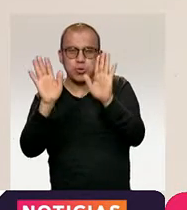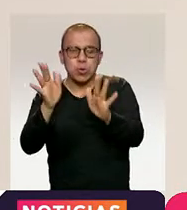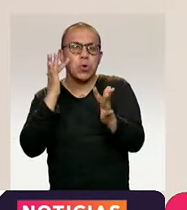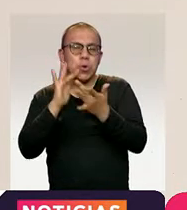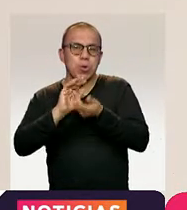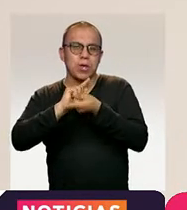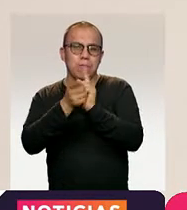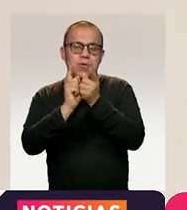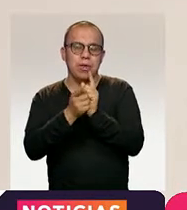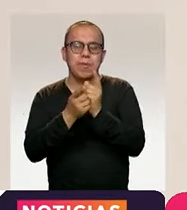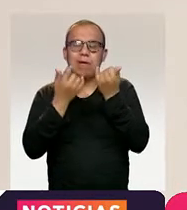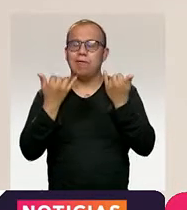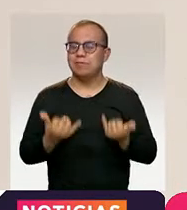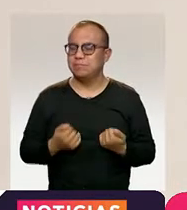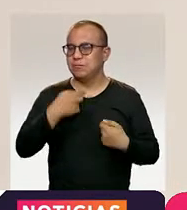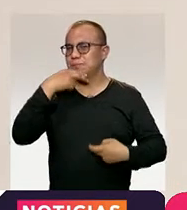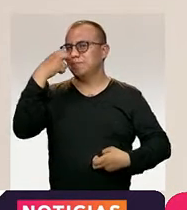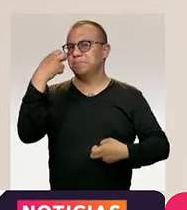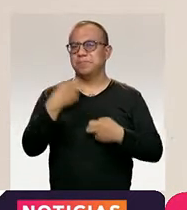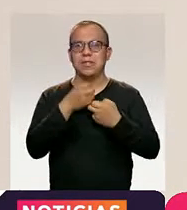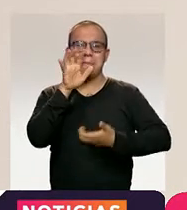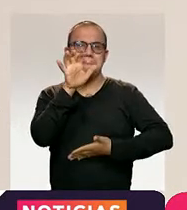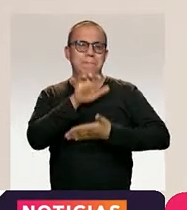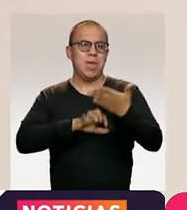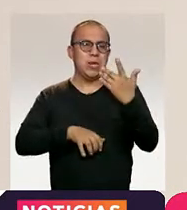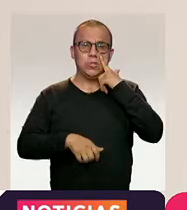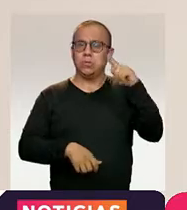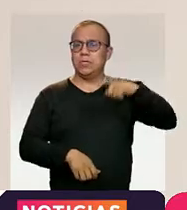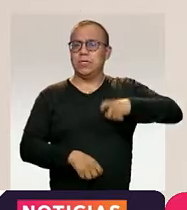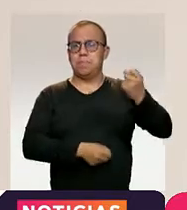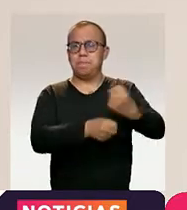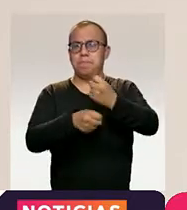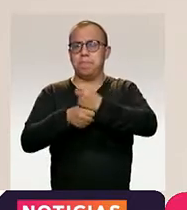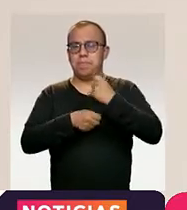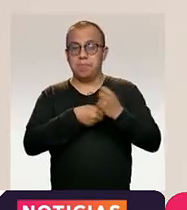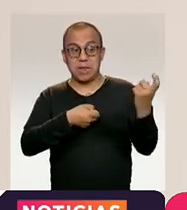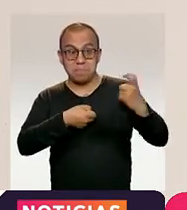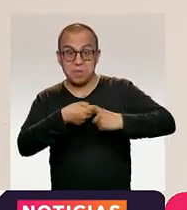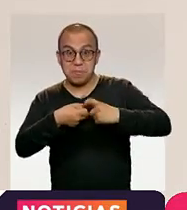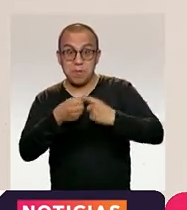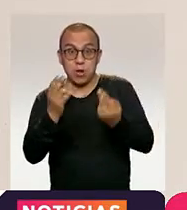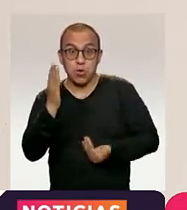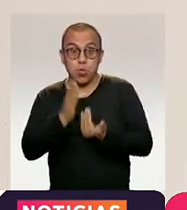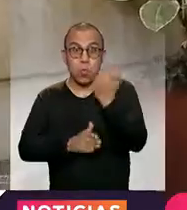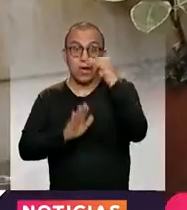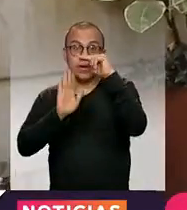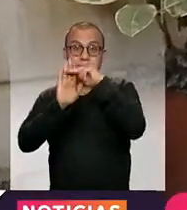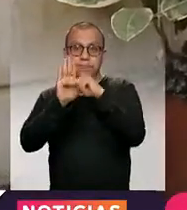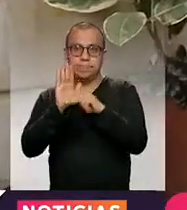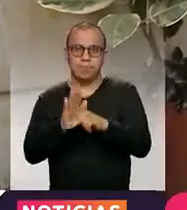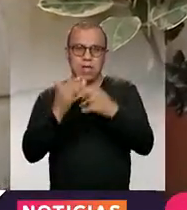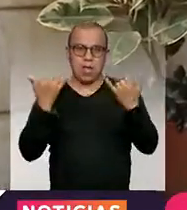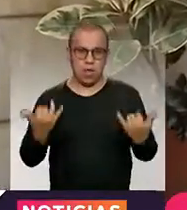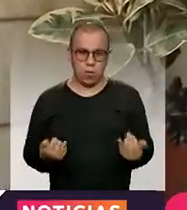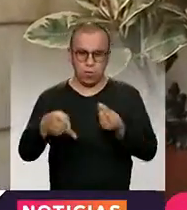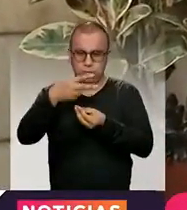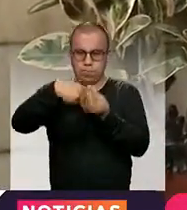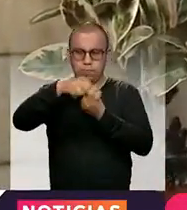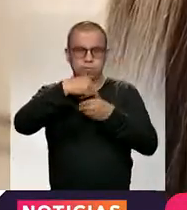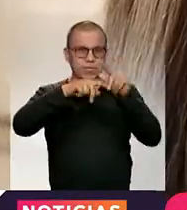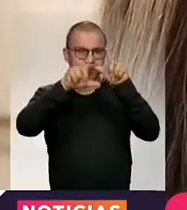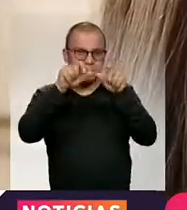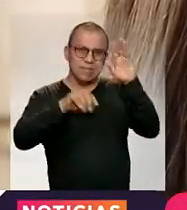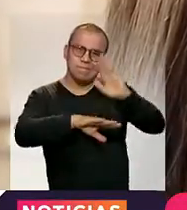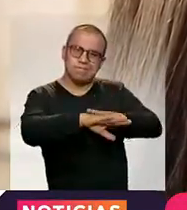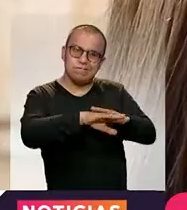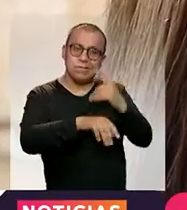haría mucho menos requerimientos de personal bajo esas nuevas condiciones. El sector turístico le recordó al